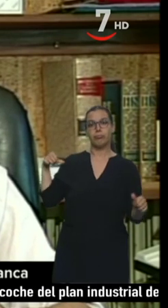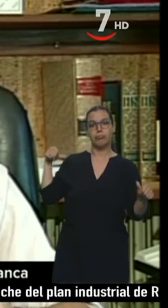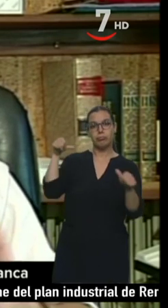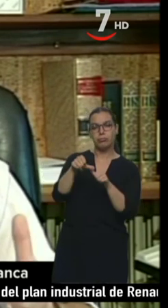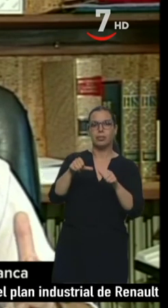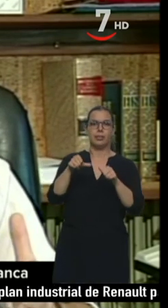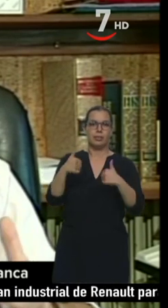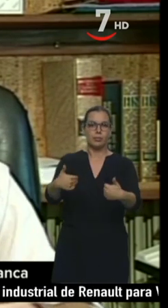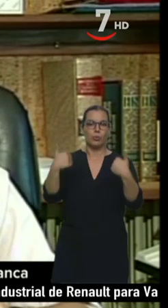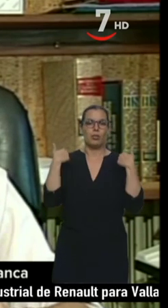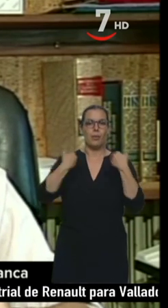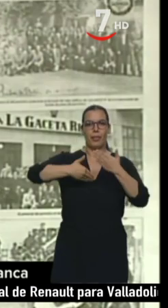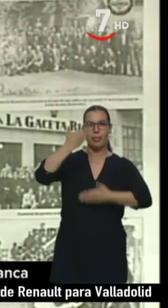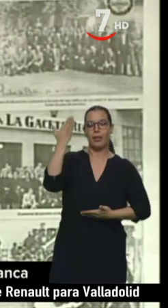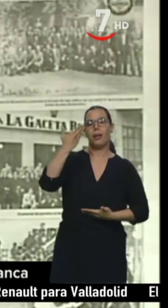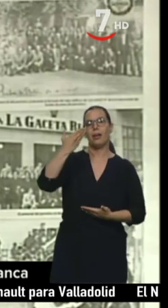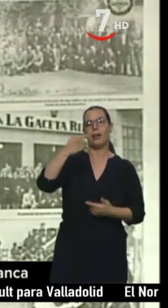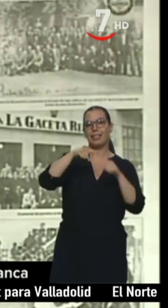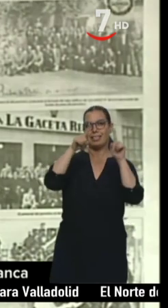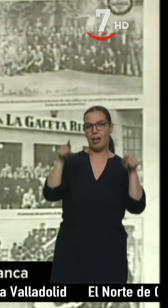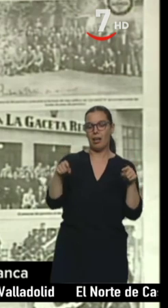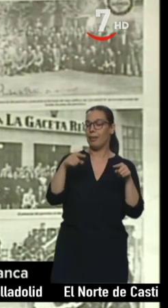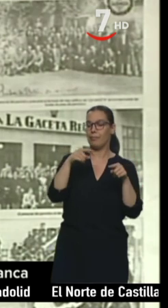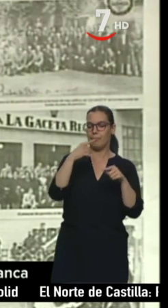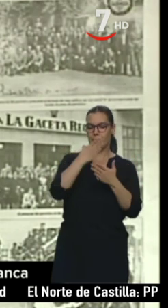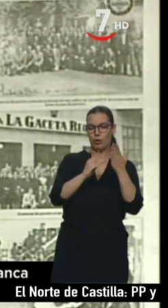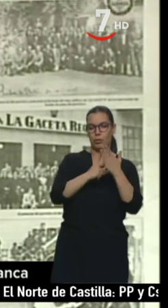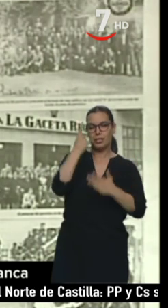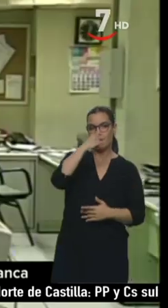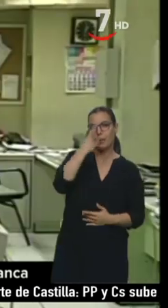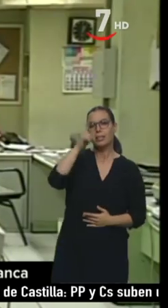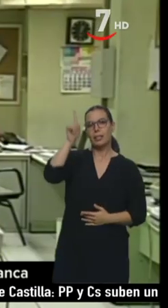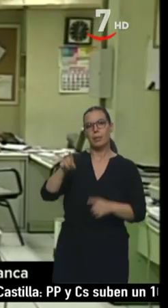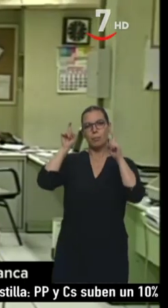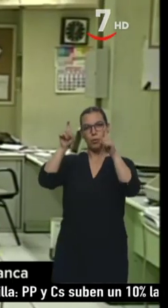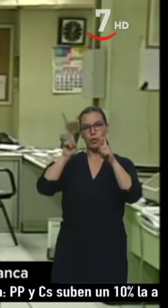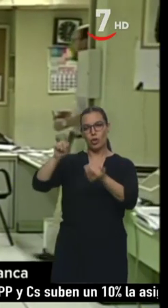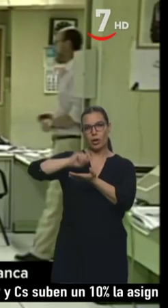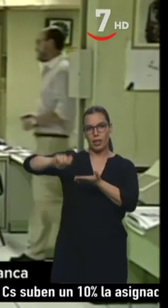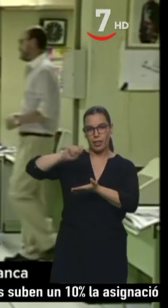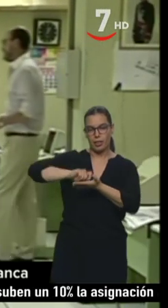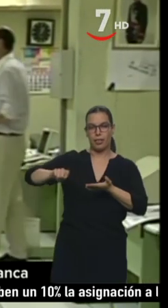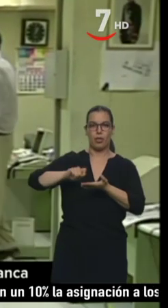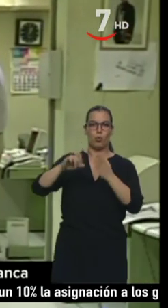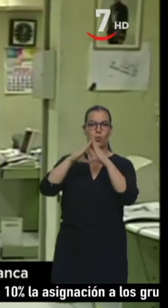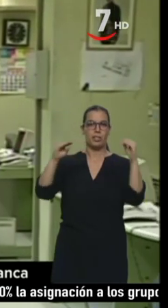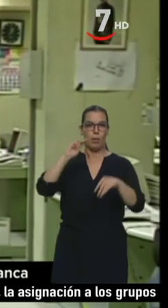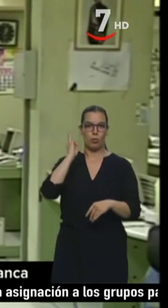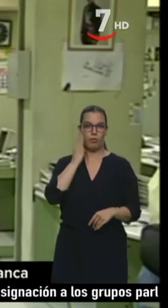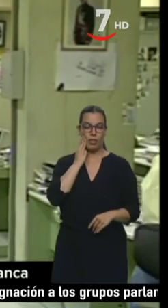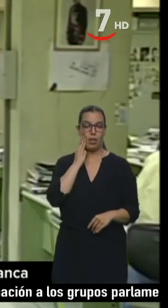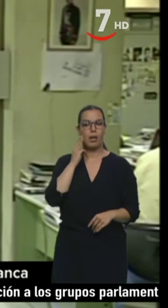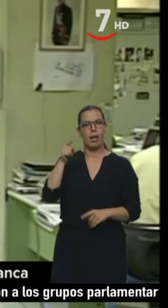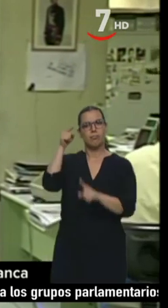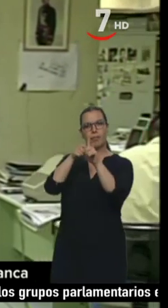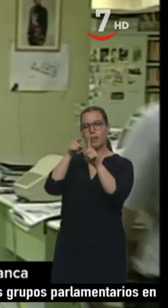de Salamanca. A lo largo de su carrera también fue profesor de redacción en la Facultad de Comunicación de la Universidad Pontificia. Un referente en